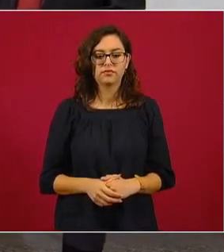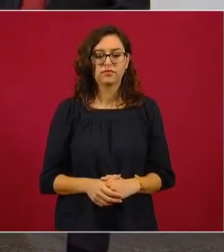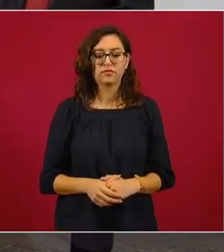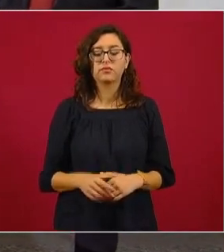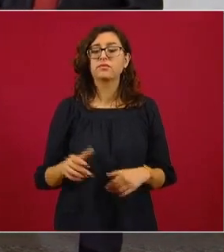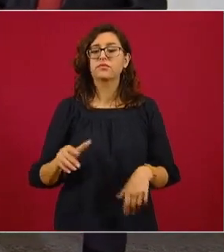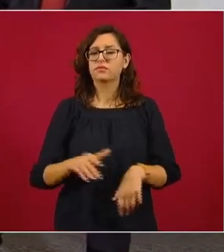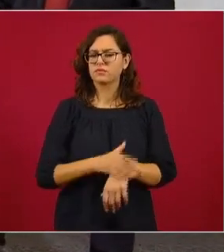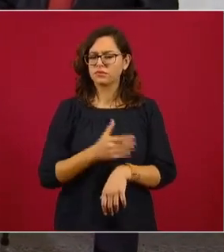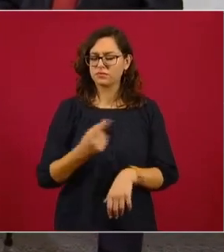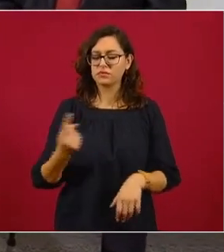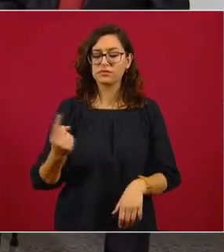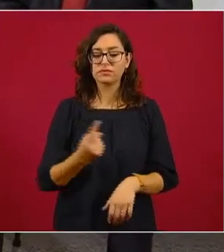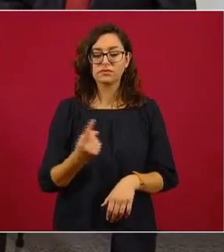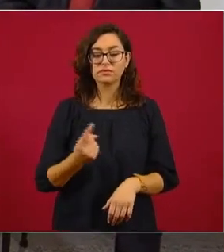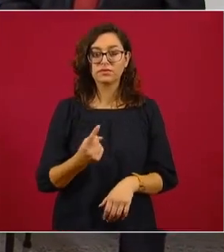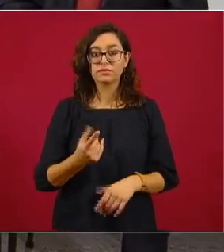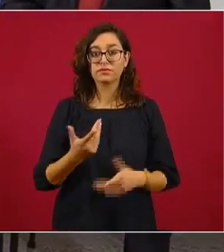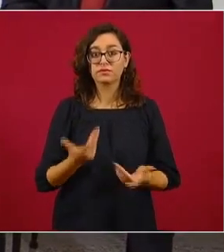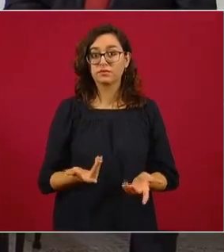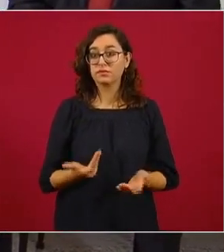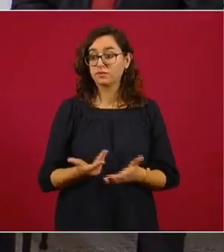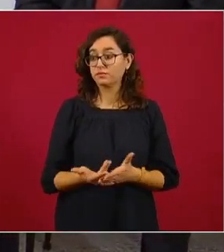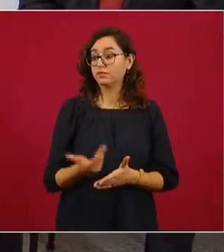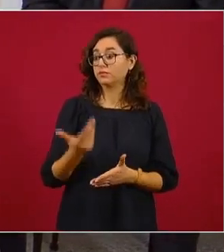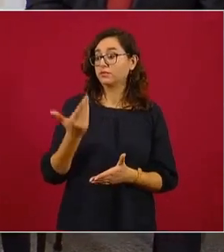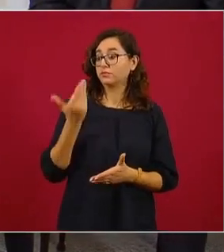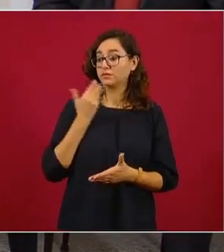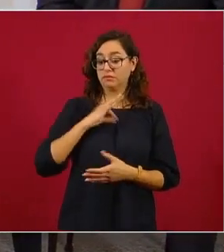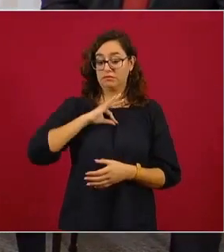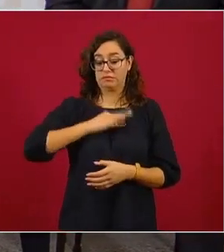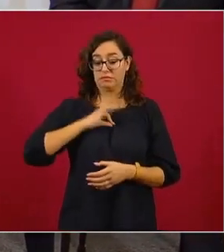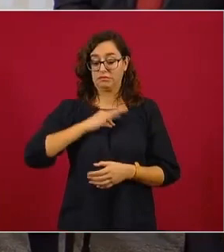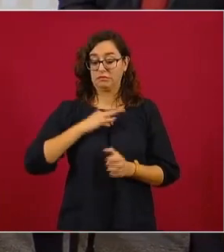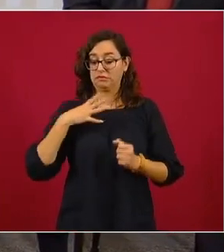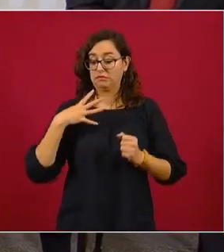desde el inicio le dejamos la conducción